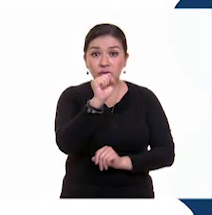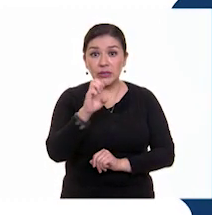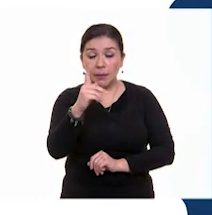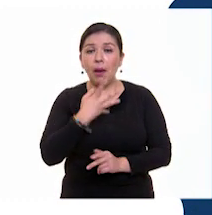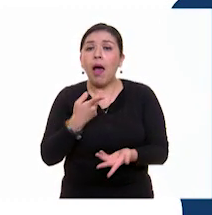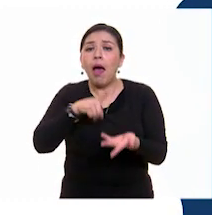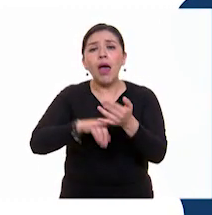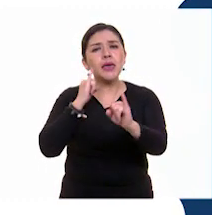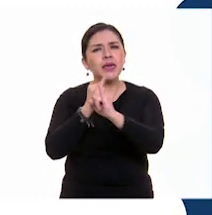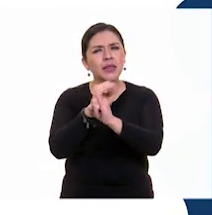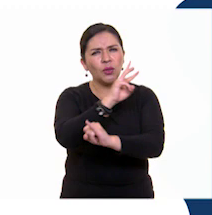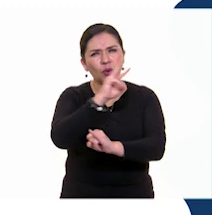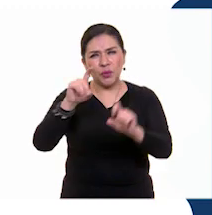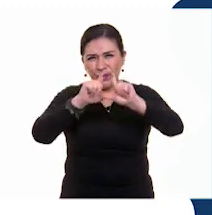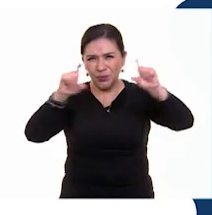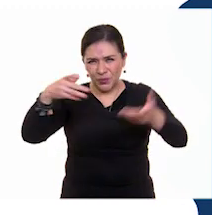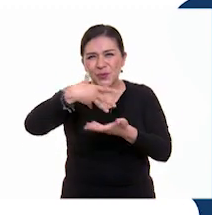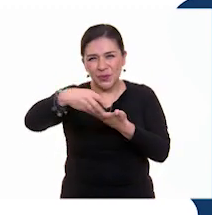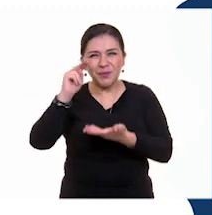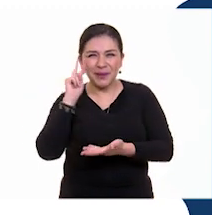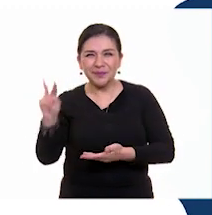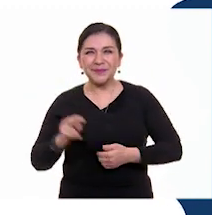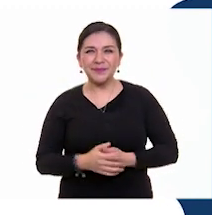en la página